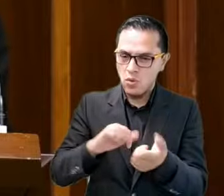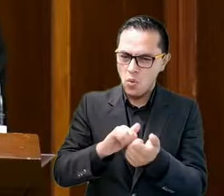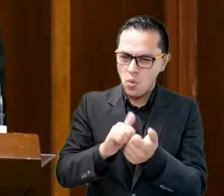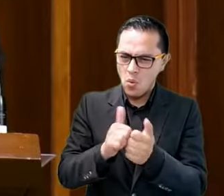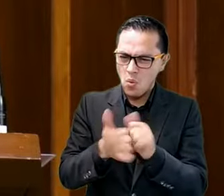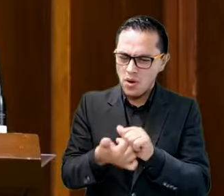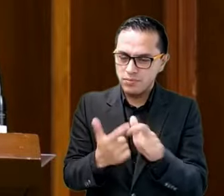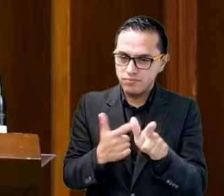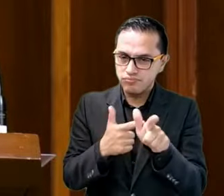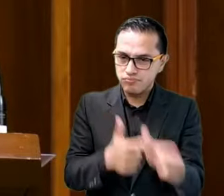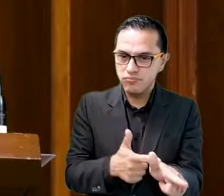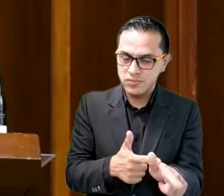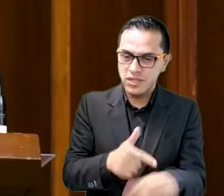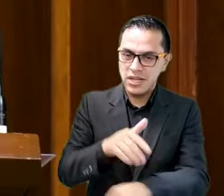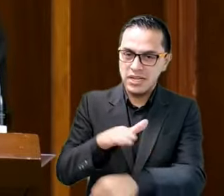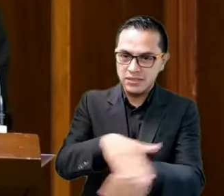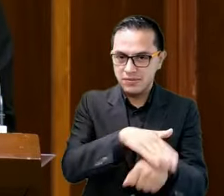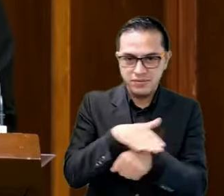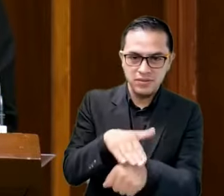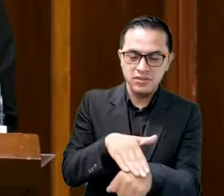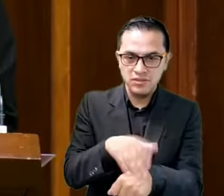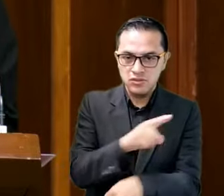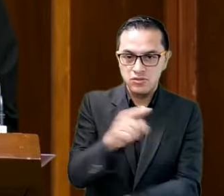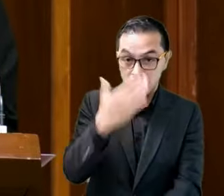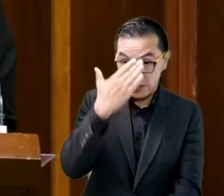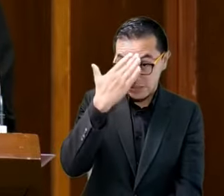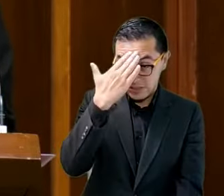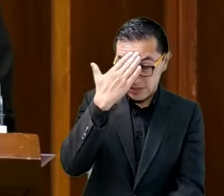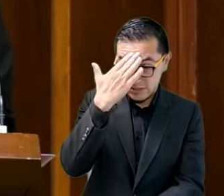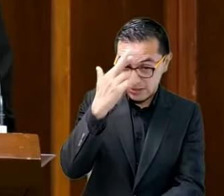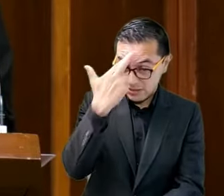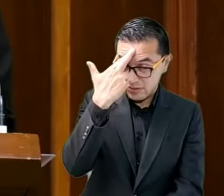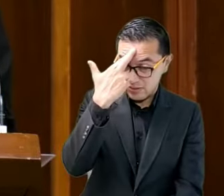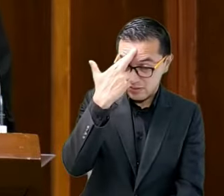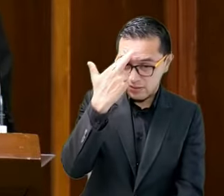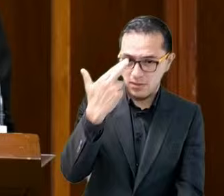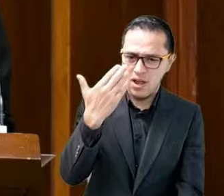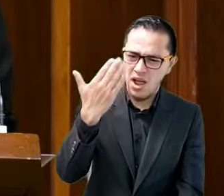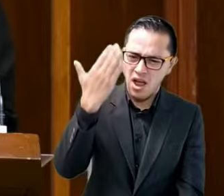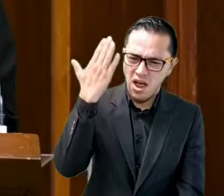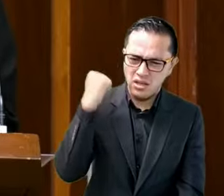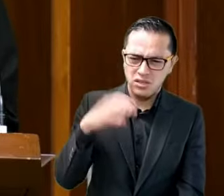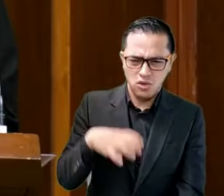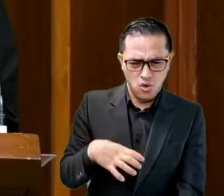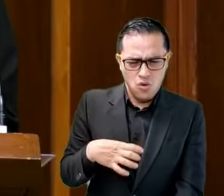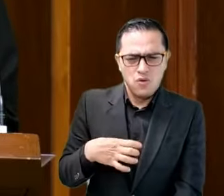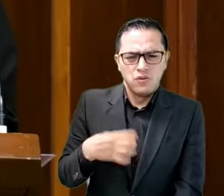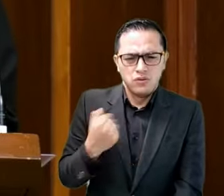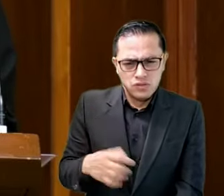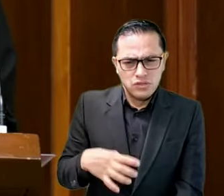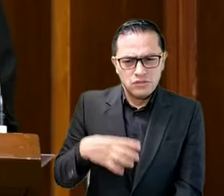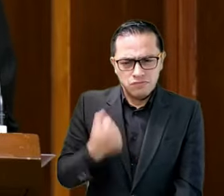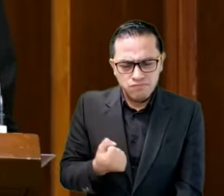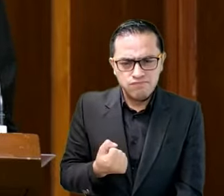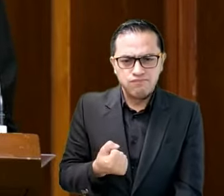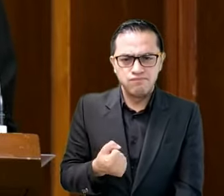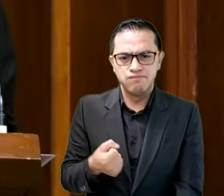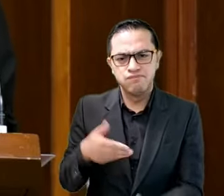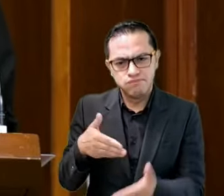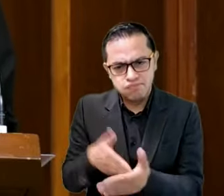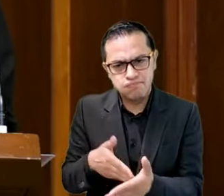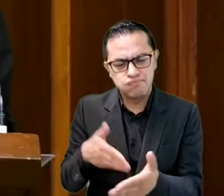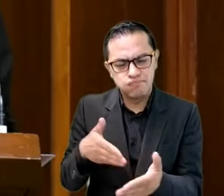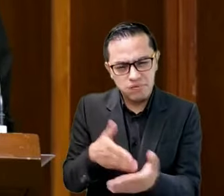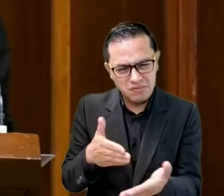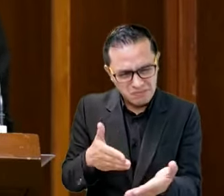olvidemos las batallas que se liberaron para llegar hasta aquí y que y a que